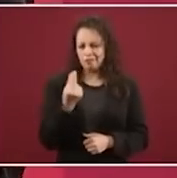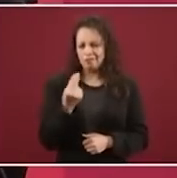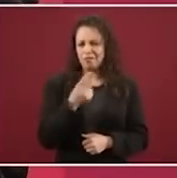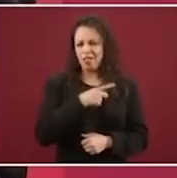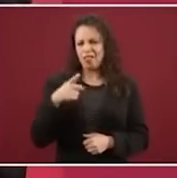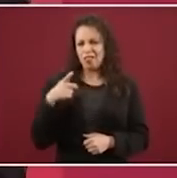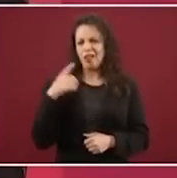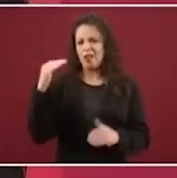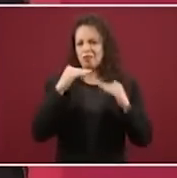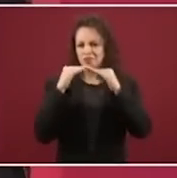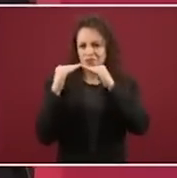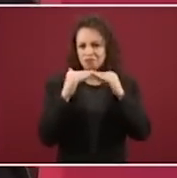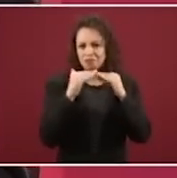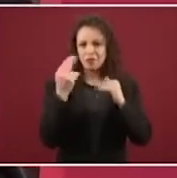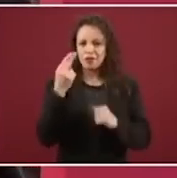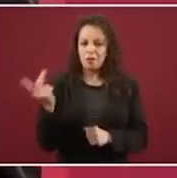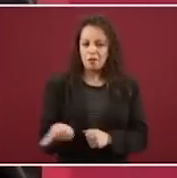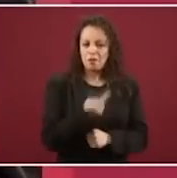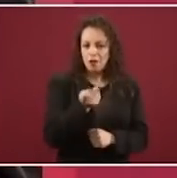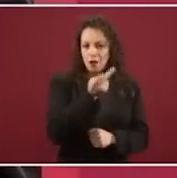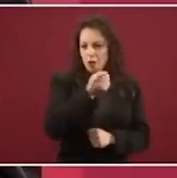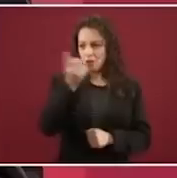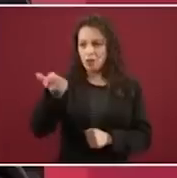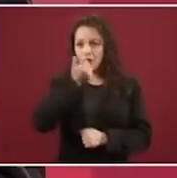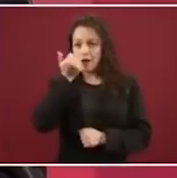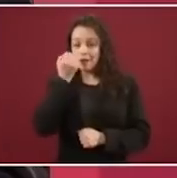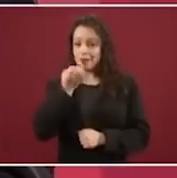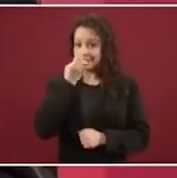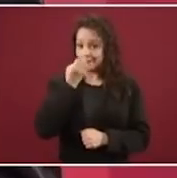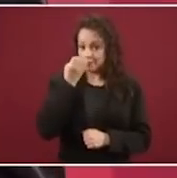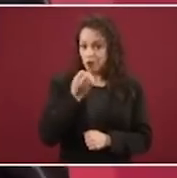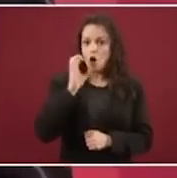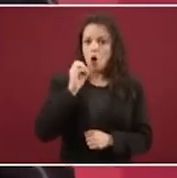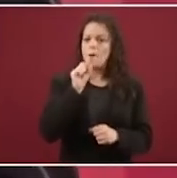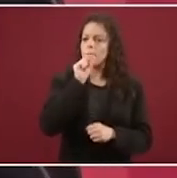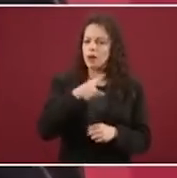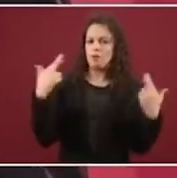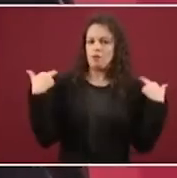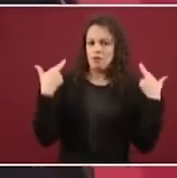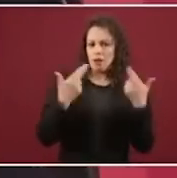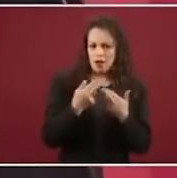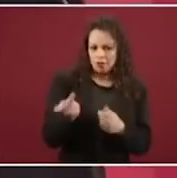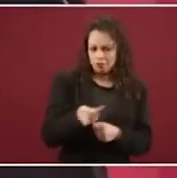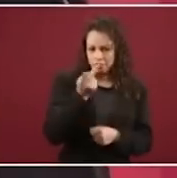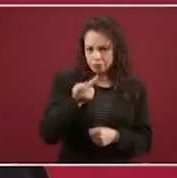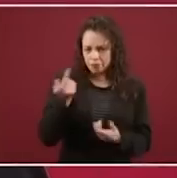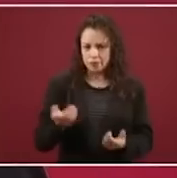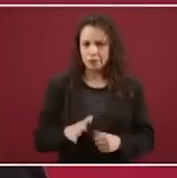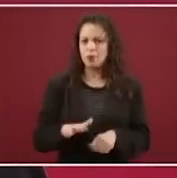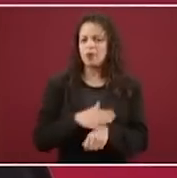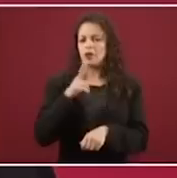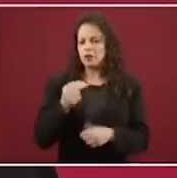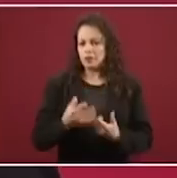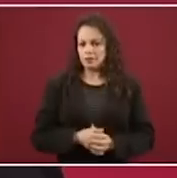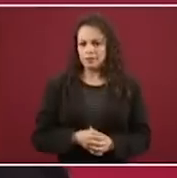¿Por qué no preguntarle a los alumnos? ¿Por qué no preguntarle a los maestros? ¿Por qué